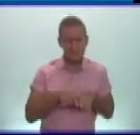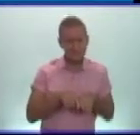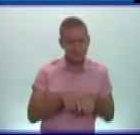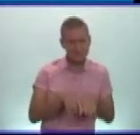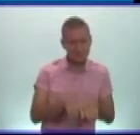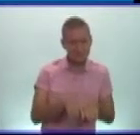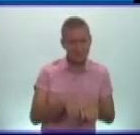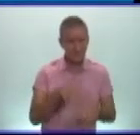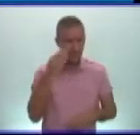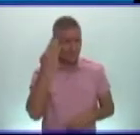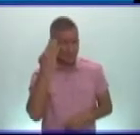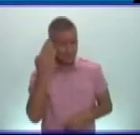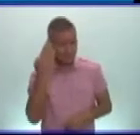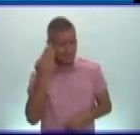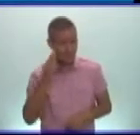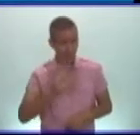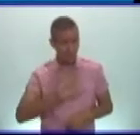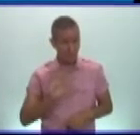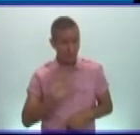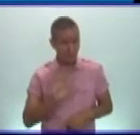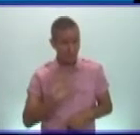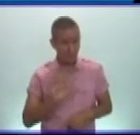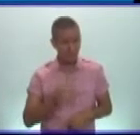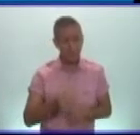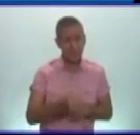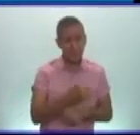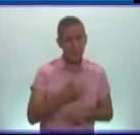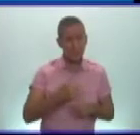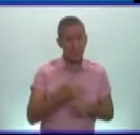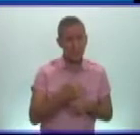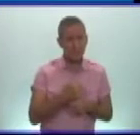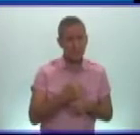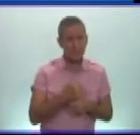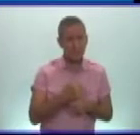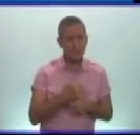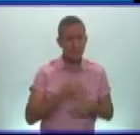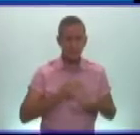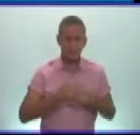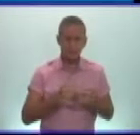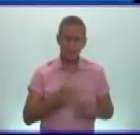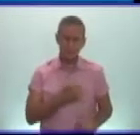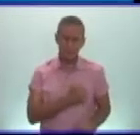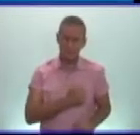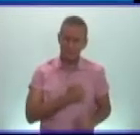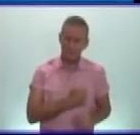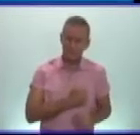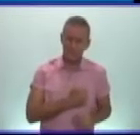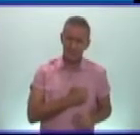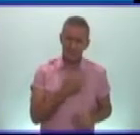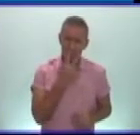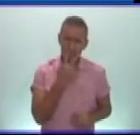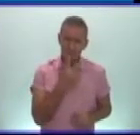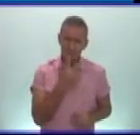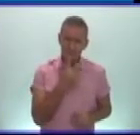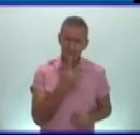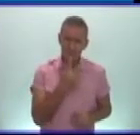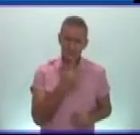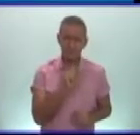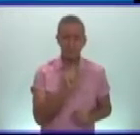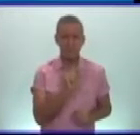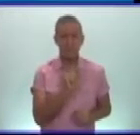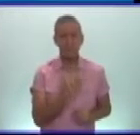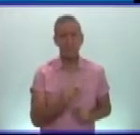el saludo como en la despedida, se usan expresiones cariñosas. Fíjense las letras destacadas, la